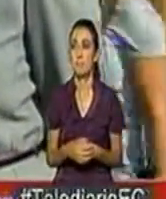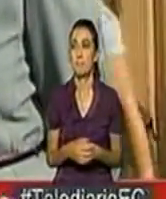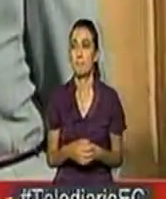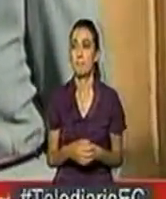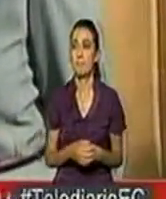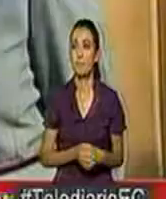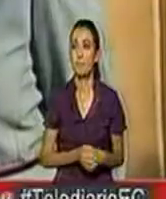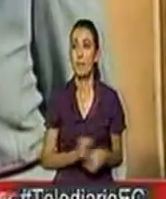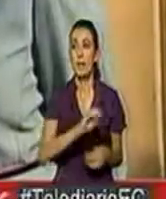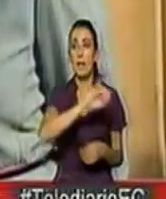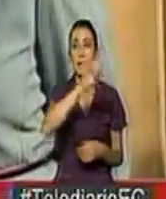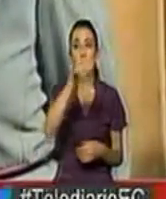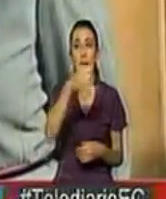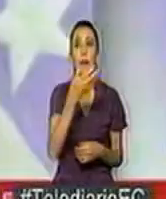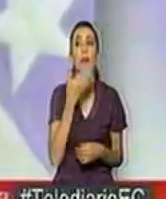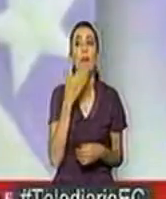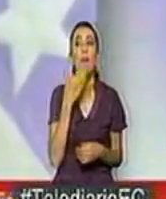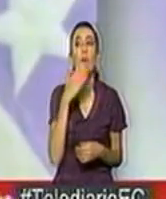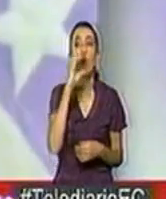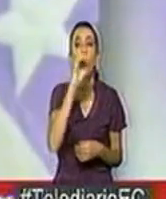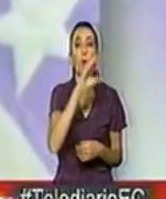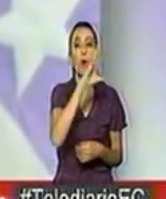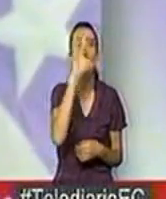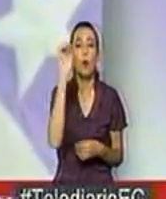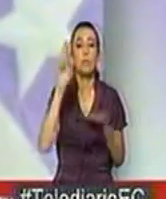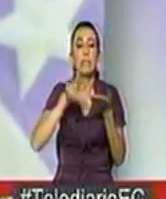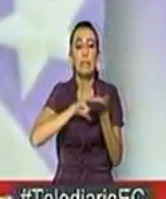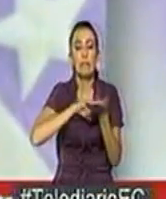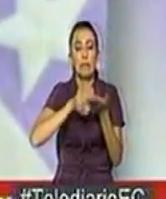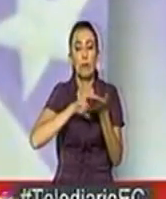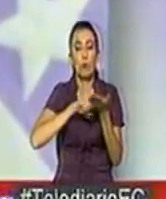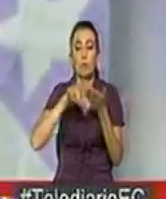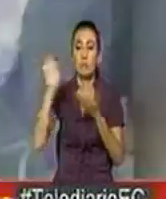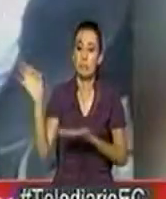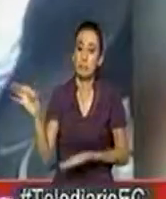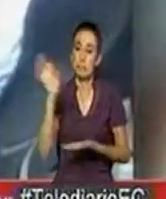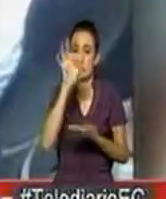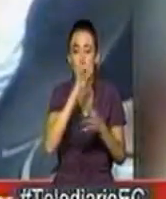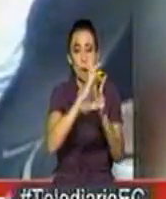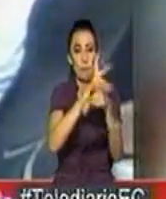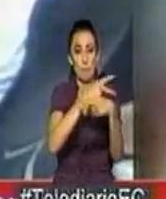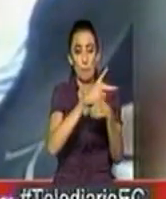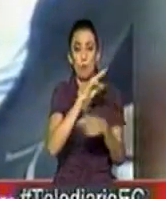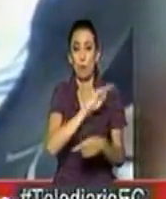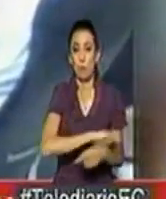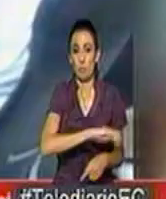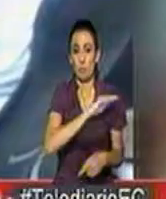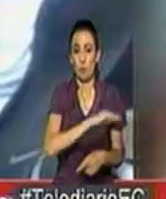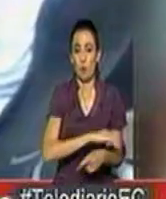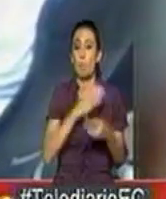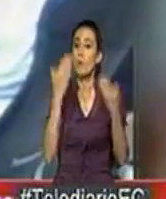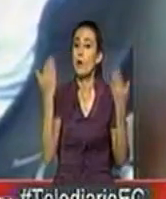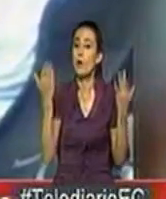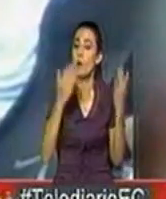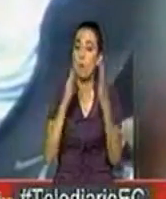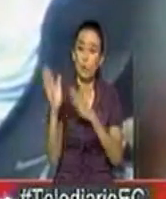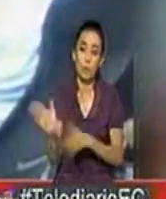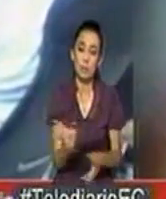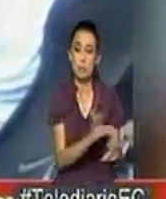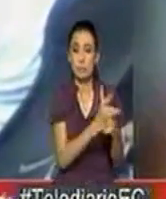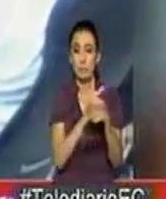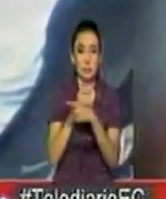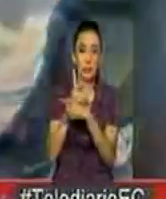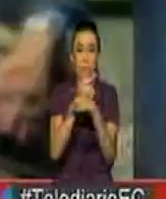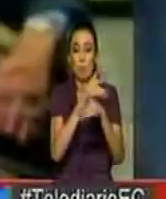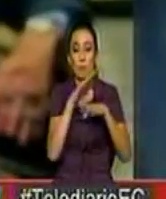Este jueves el vicepresidente Otto Sonnenholzner se reunió con representantes de la Asociación de Municipalidades y del Consorcio de Consejos